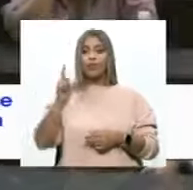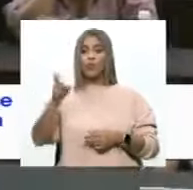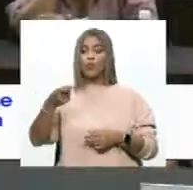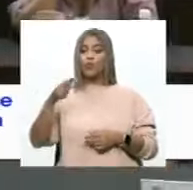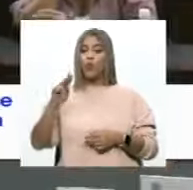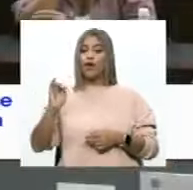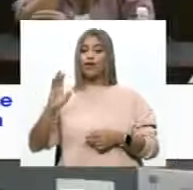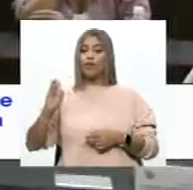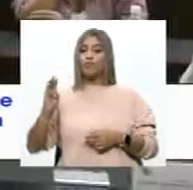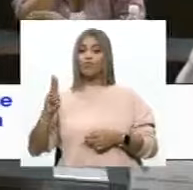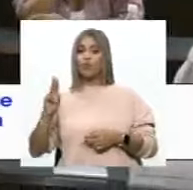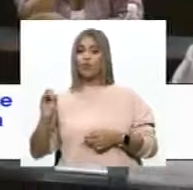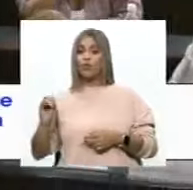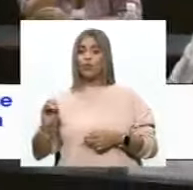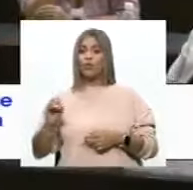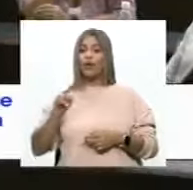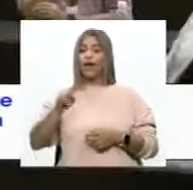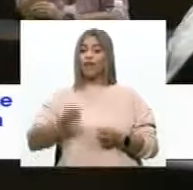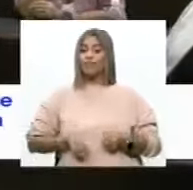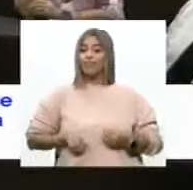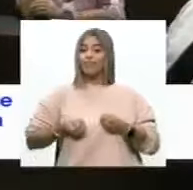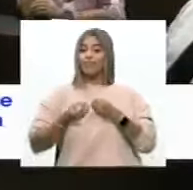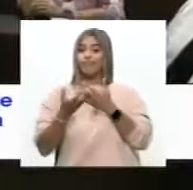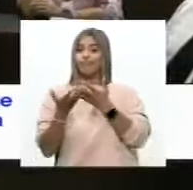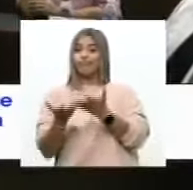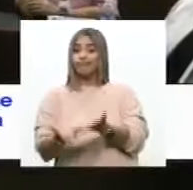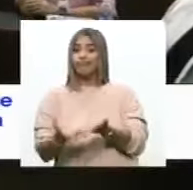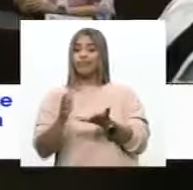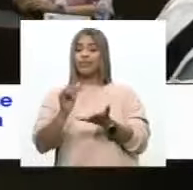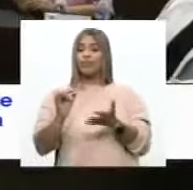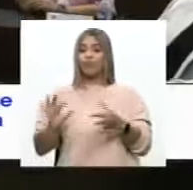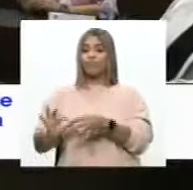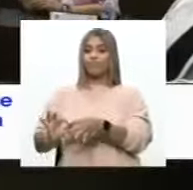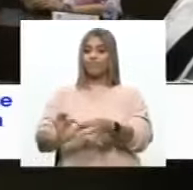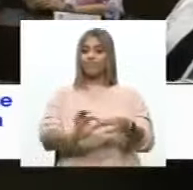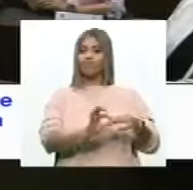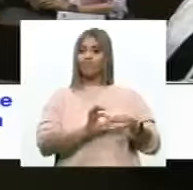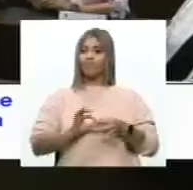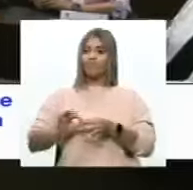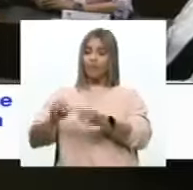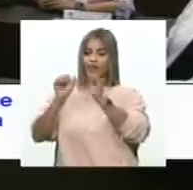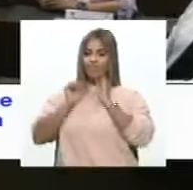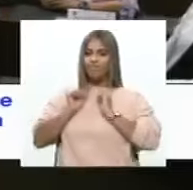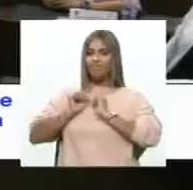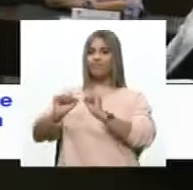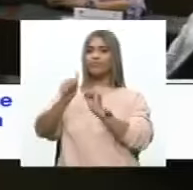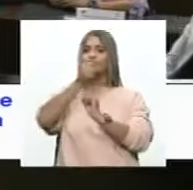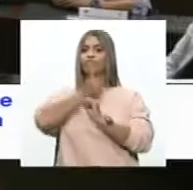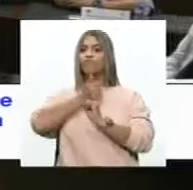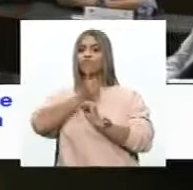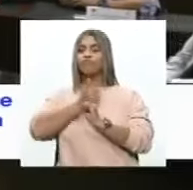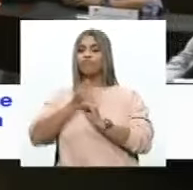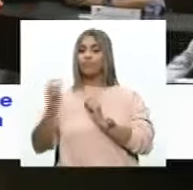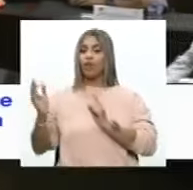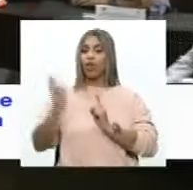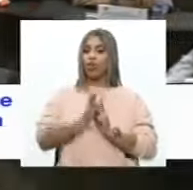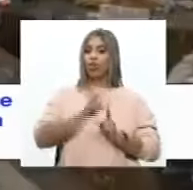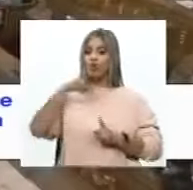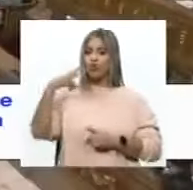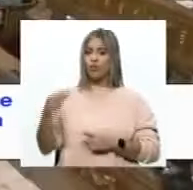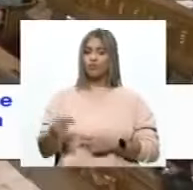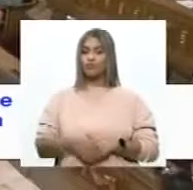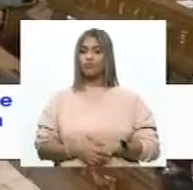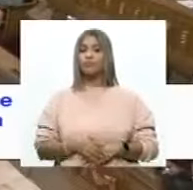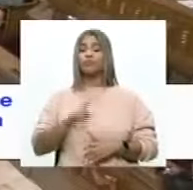Huaycaipuro transmitió y garantizó por medio de la unidad esa posibilidad de resistencia. Es